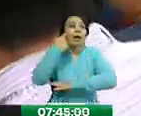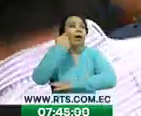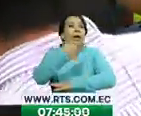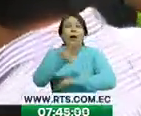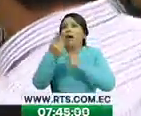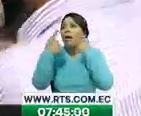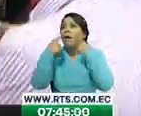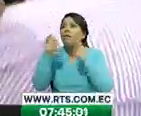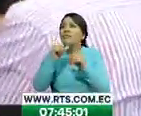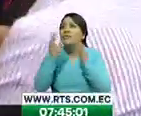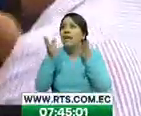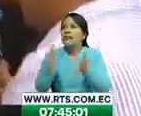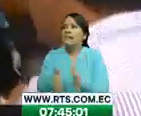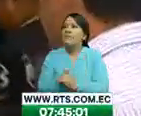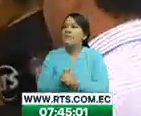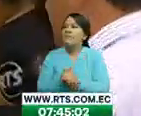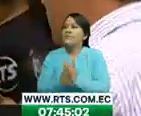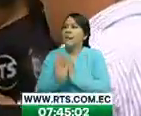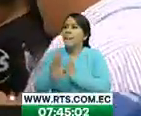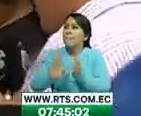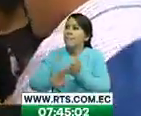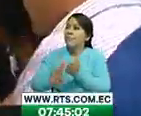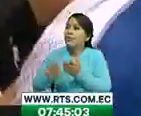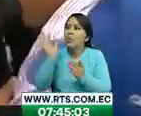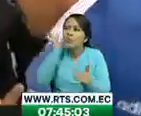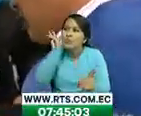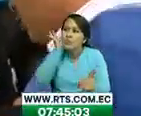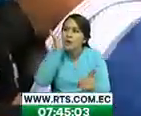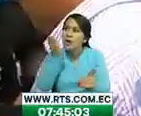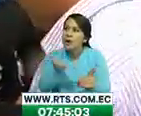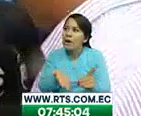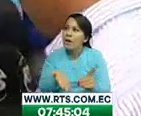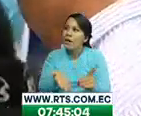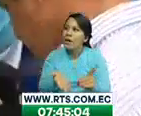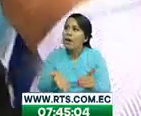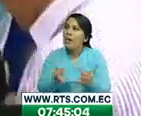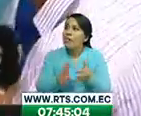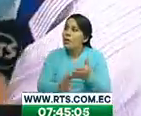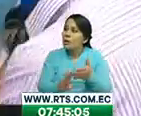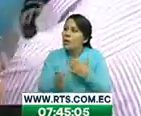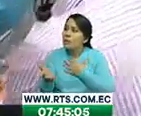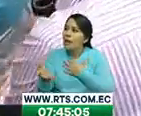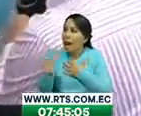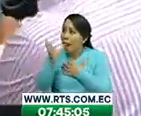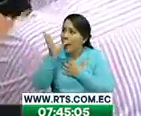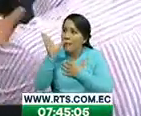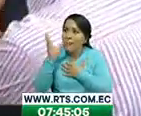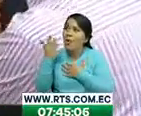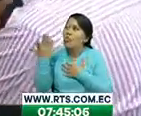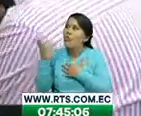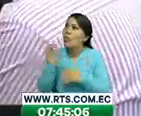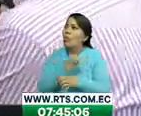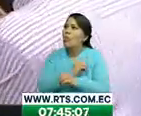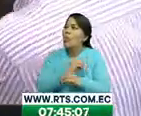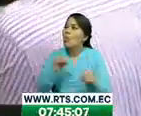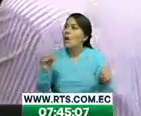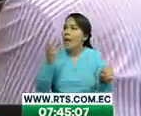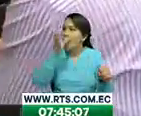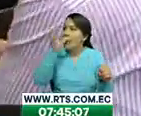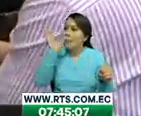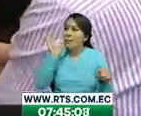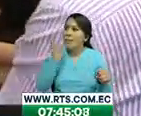ver, caballero, dele permiso a la damita, por favor, amigo. Sí, va a subir también. Sí, sea caballero. No hay caballeros. Sea caballero,